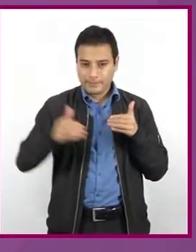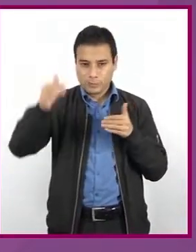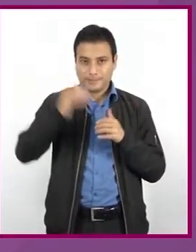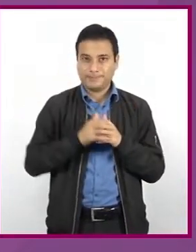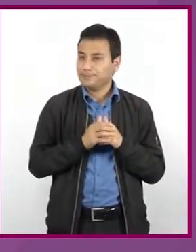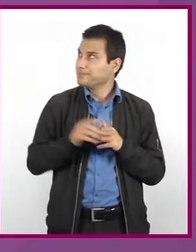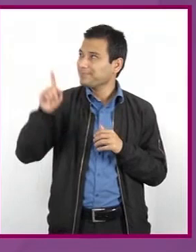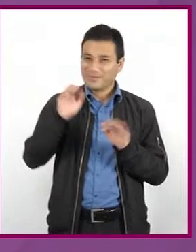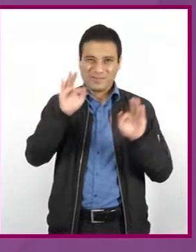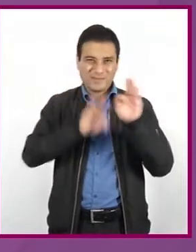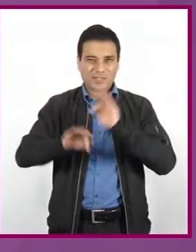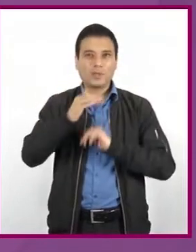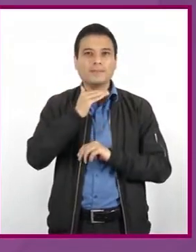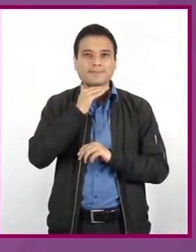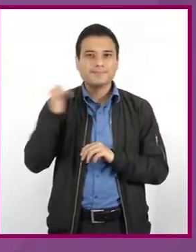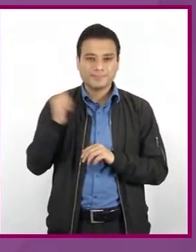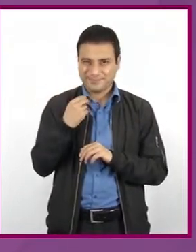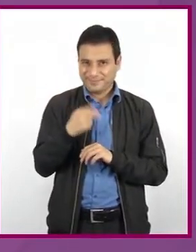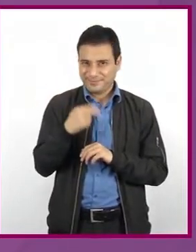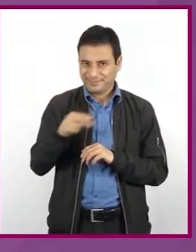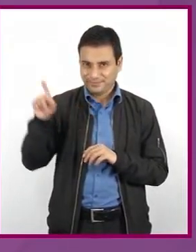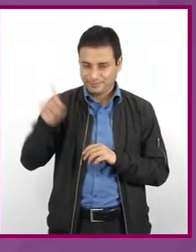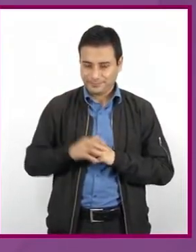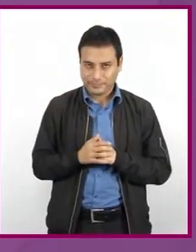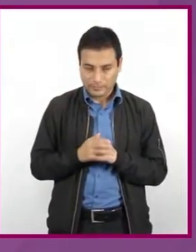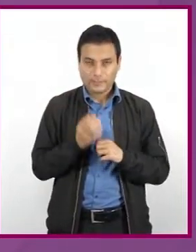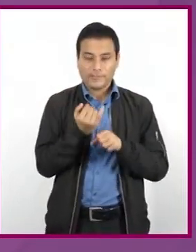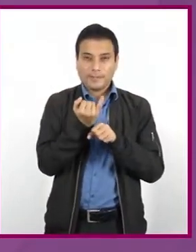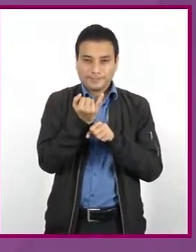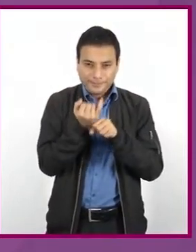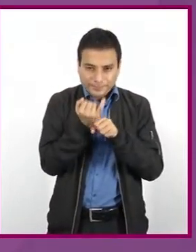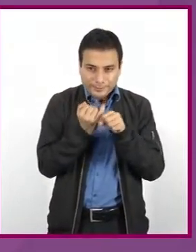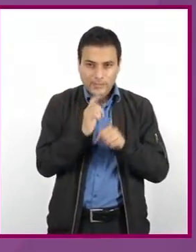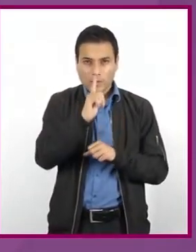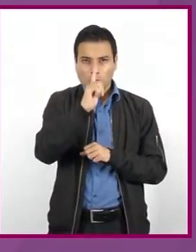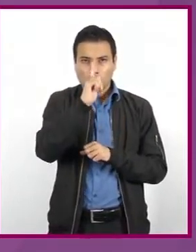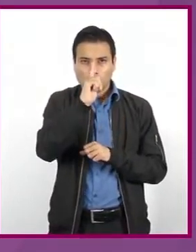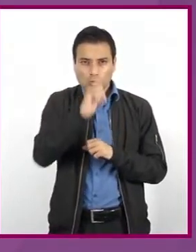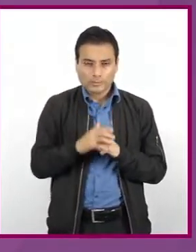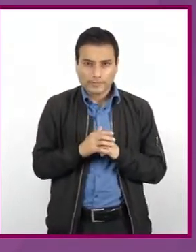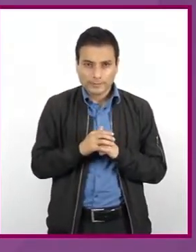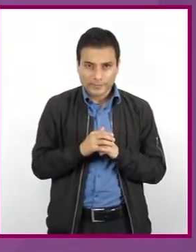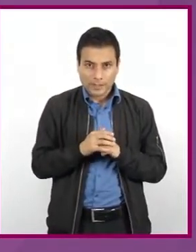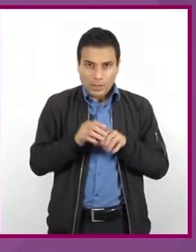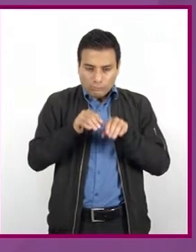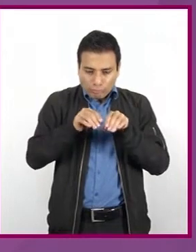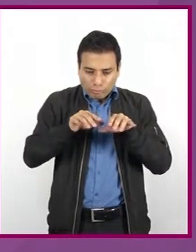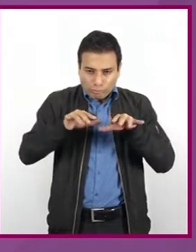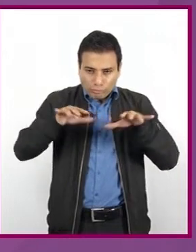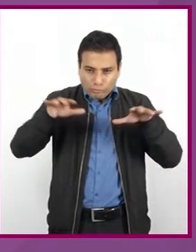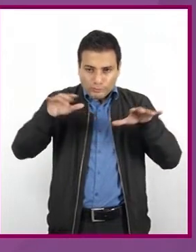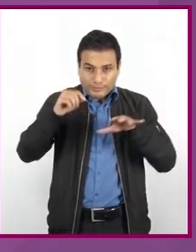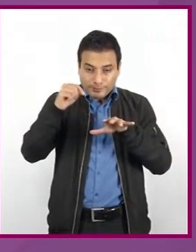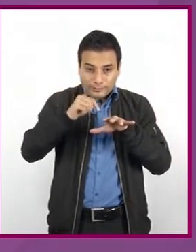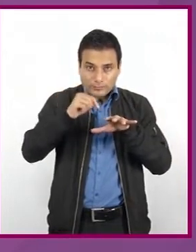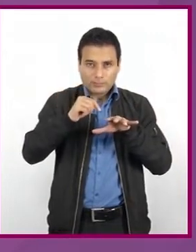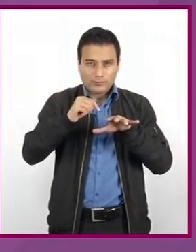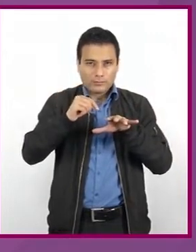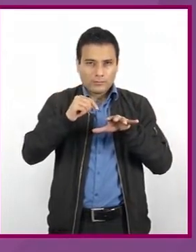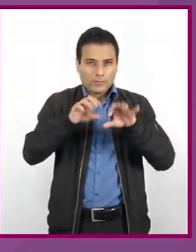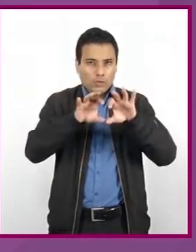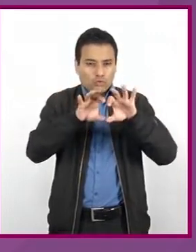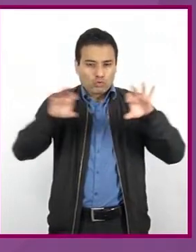físico alemán Wilhelm Röntgen investigó si la luz que emitían los rayos catódicos salía del tubo. Para